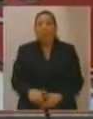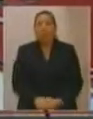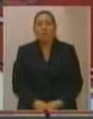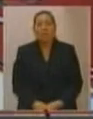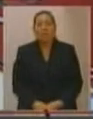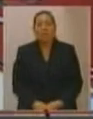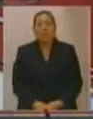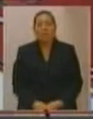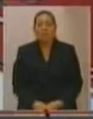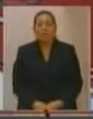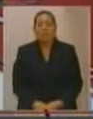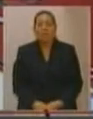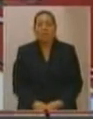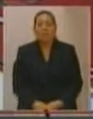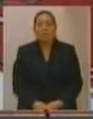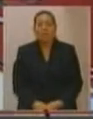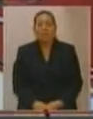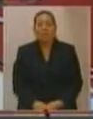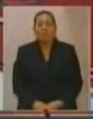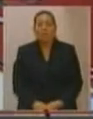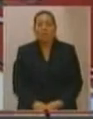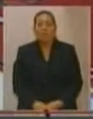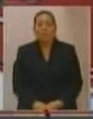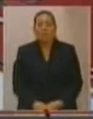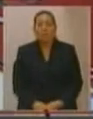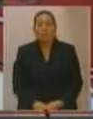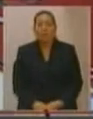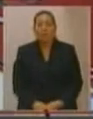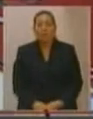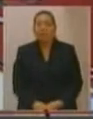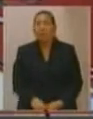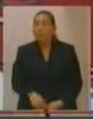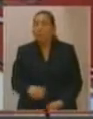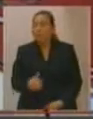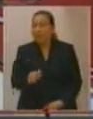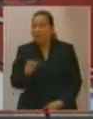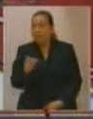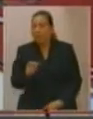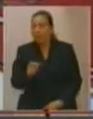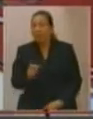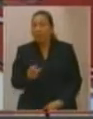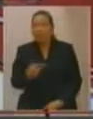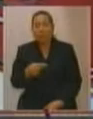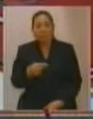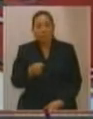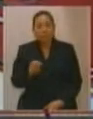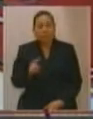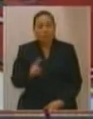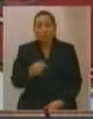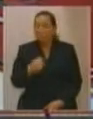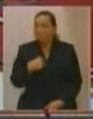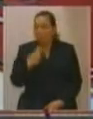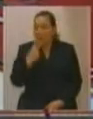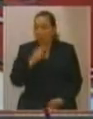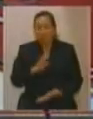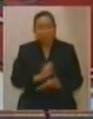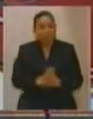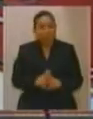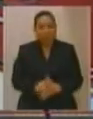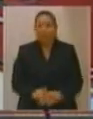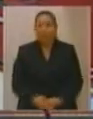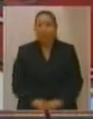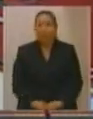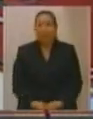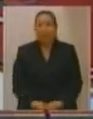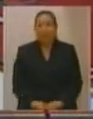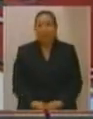estoy involucrada ahí. Y luego otras personas homosexuales me han hecho ver algo que yo no había visto ni